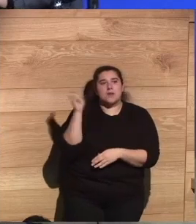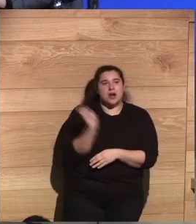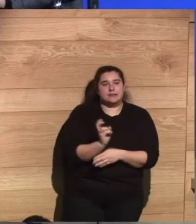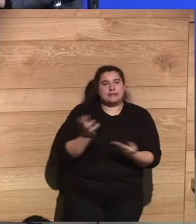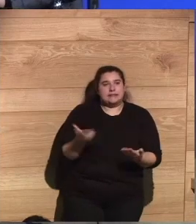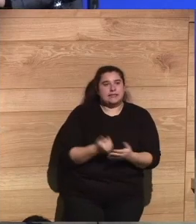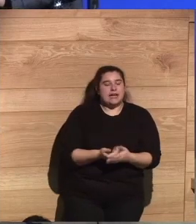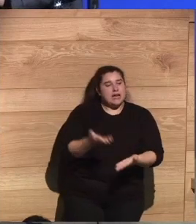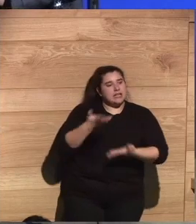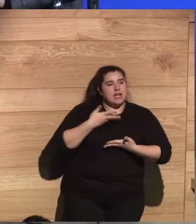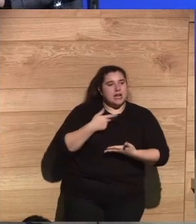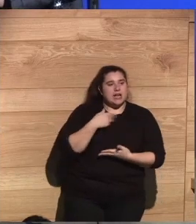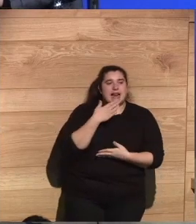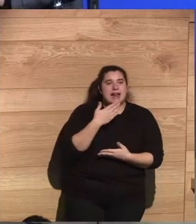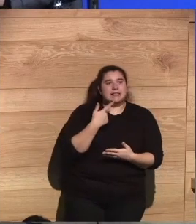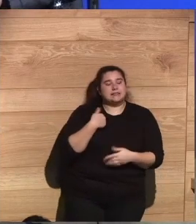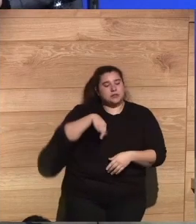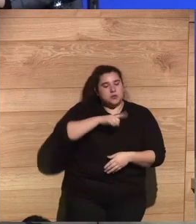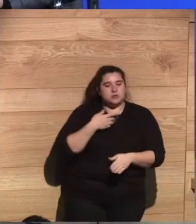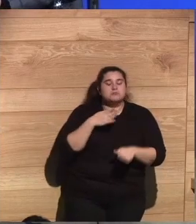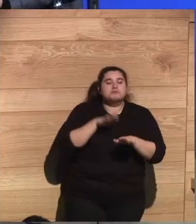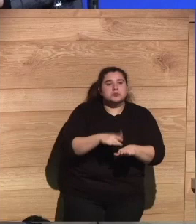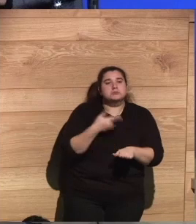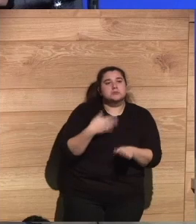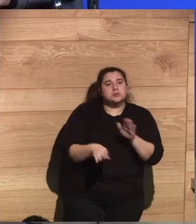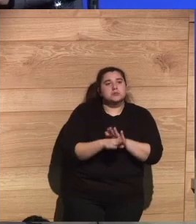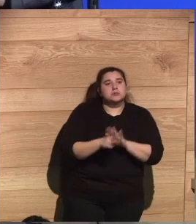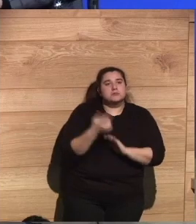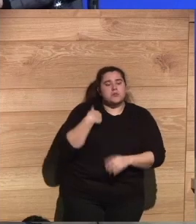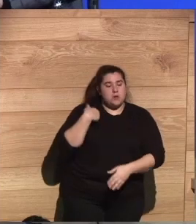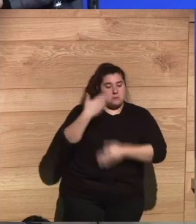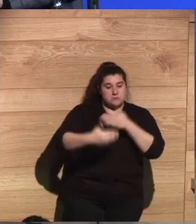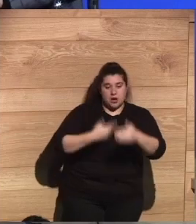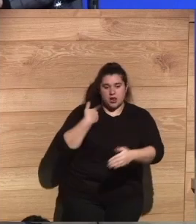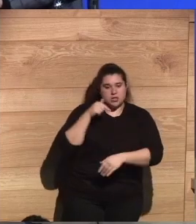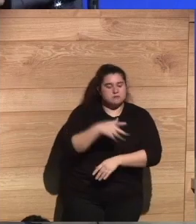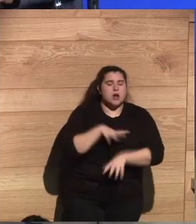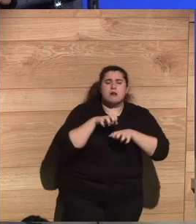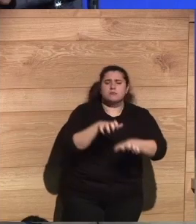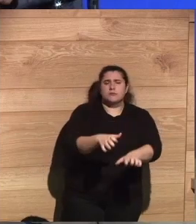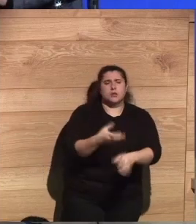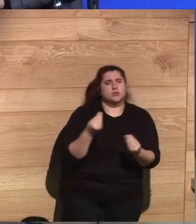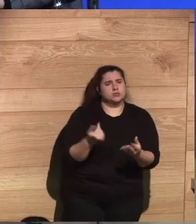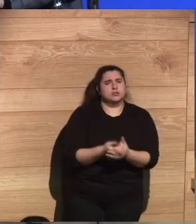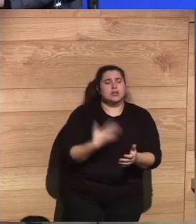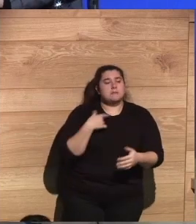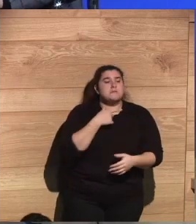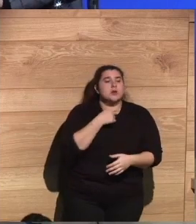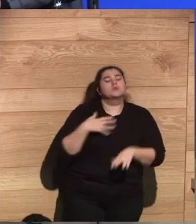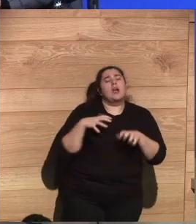Este regalo, y estaríamos aquí muchísimo más tiempo. He aprendido muchísimo en este proceso, así que y es lo que más me gusta hacer, que es